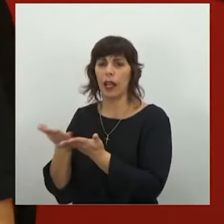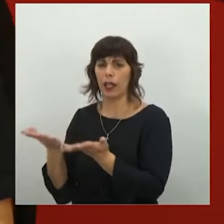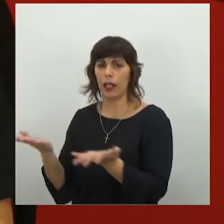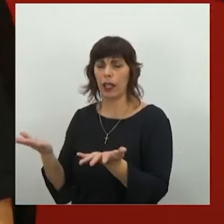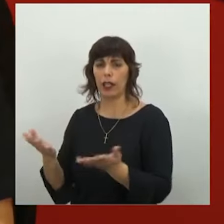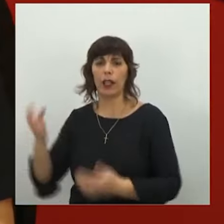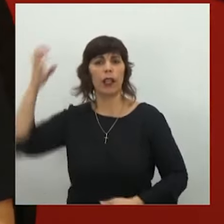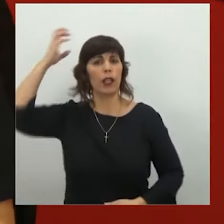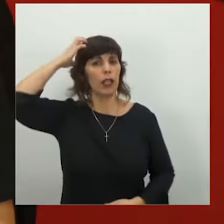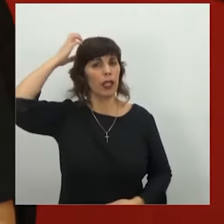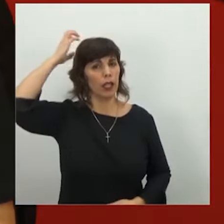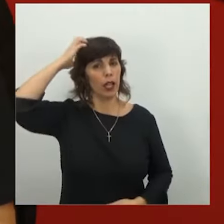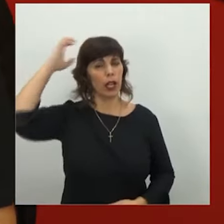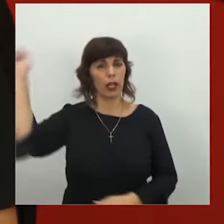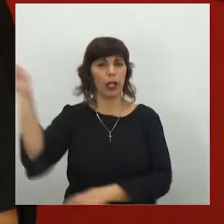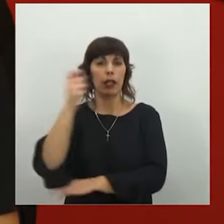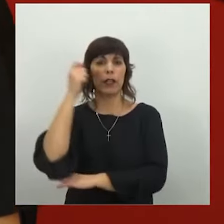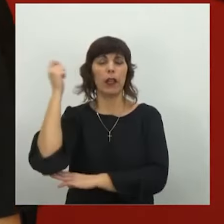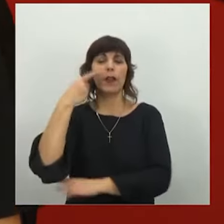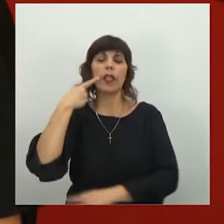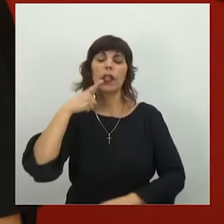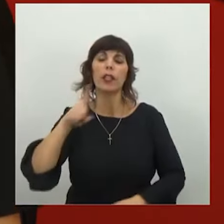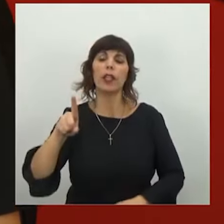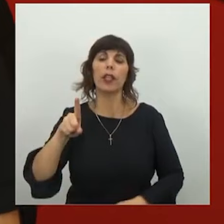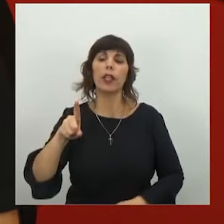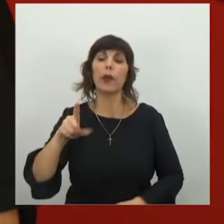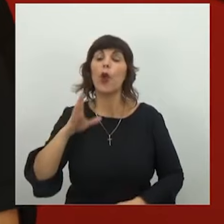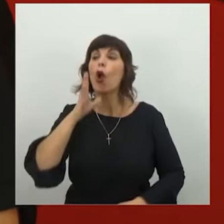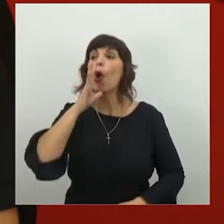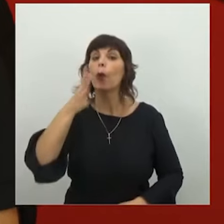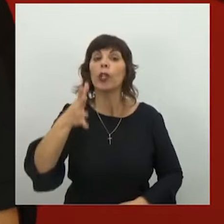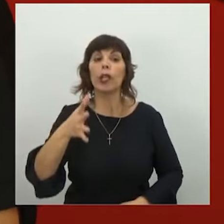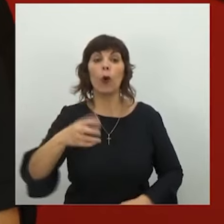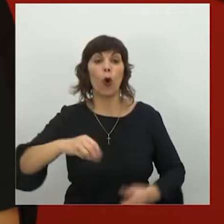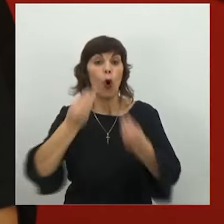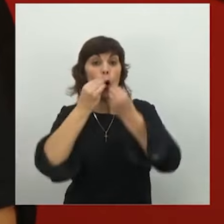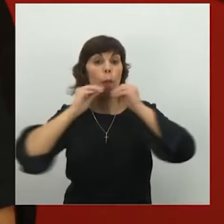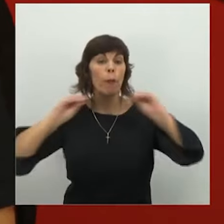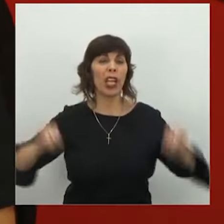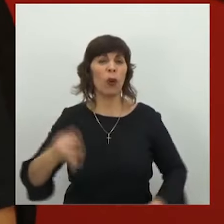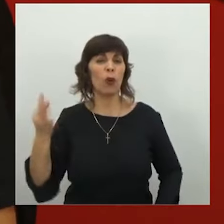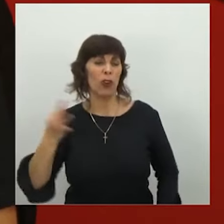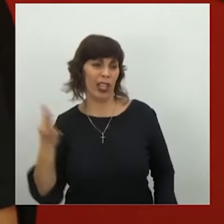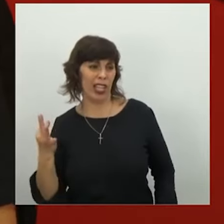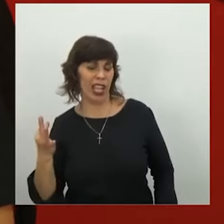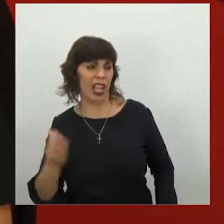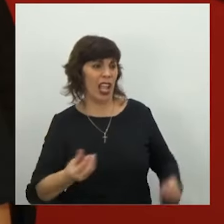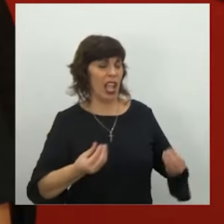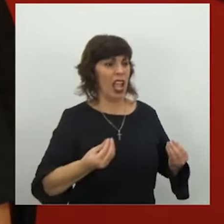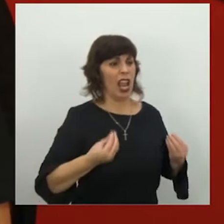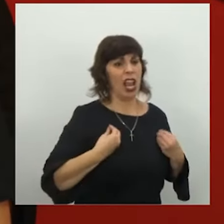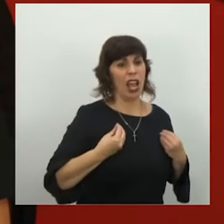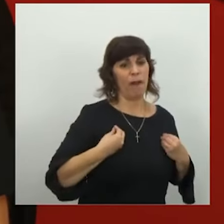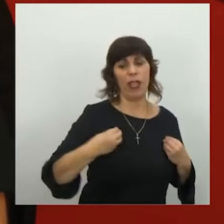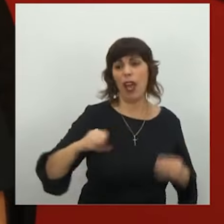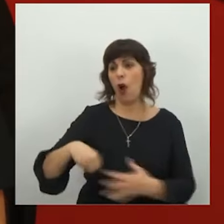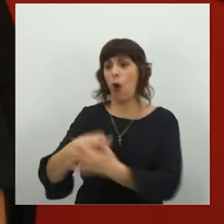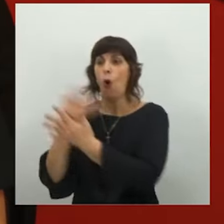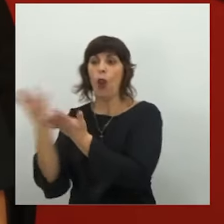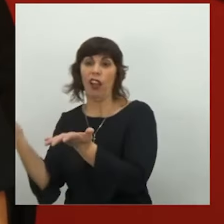David dice, porque tu gracia es mejor que la vida. La gracia, estar lleno de la